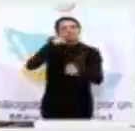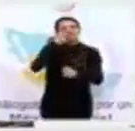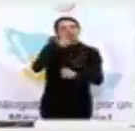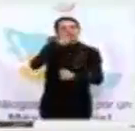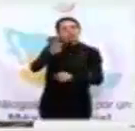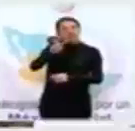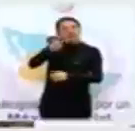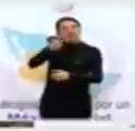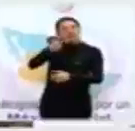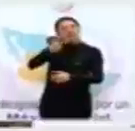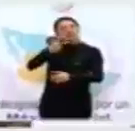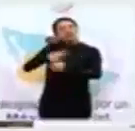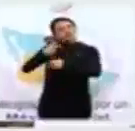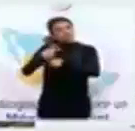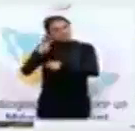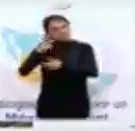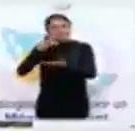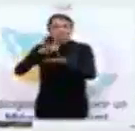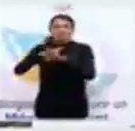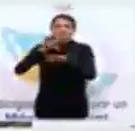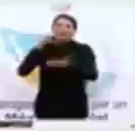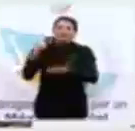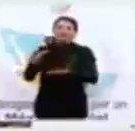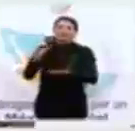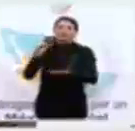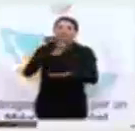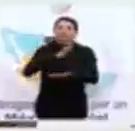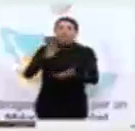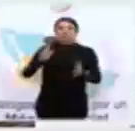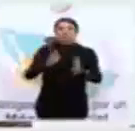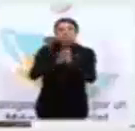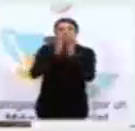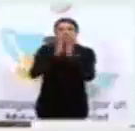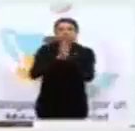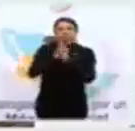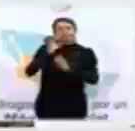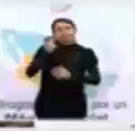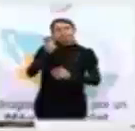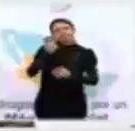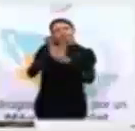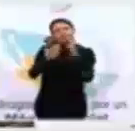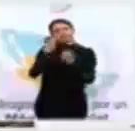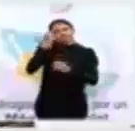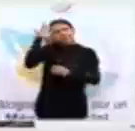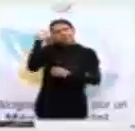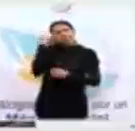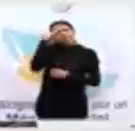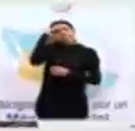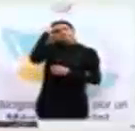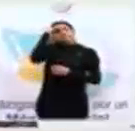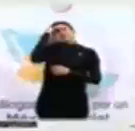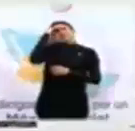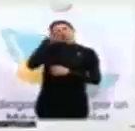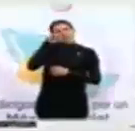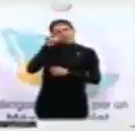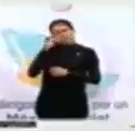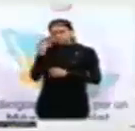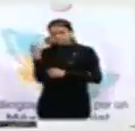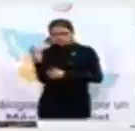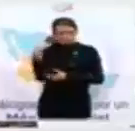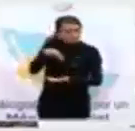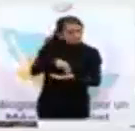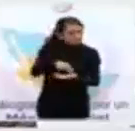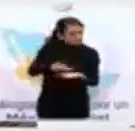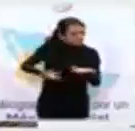¿no?, plantear las cosas que uno a veces trae, reflexionar con distintos actores, ¿no?, porque ayuda también a que uno aprenda en